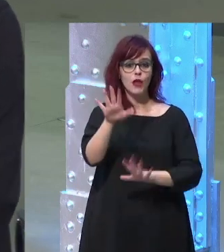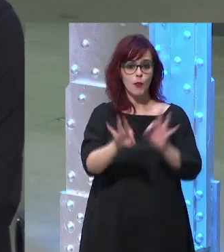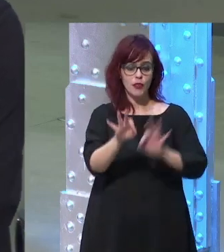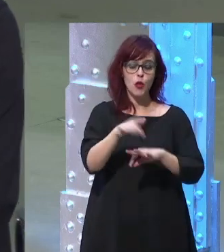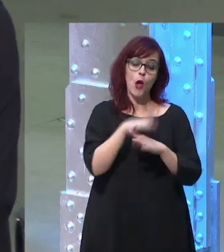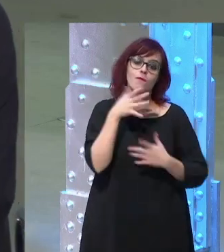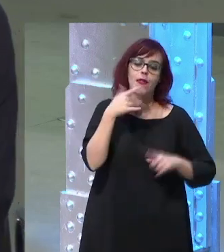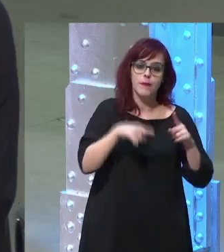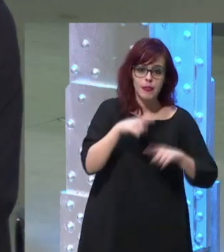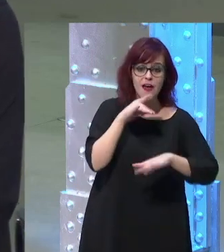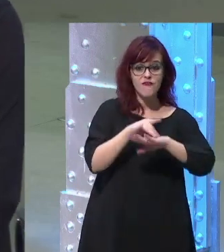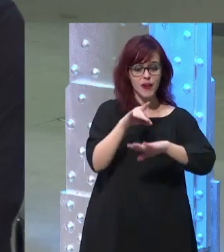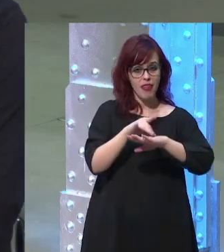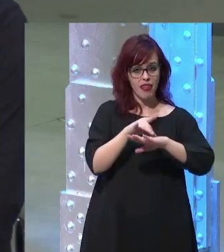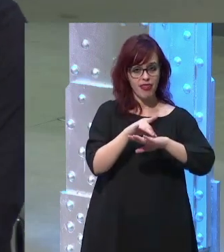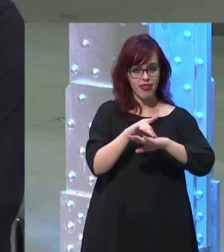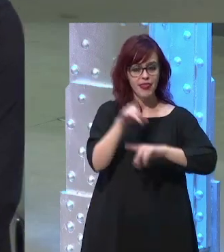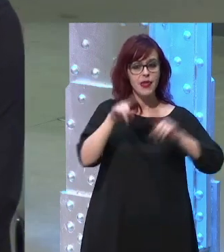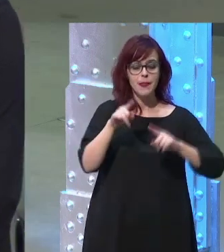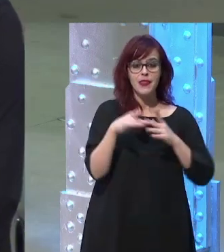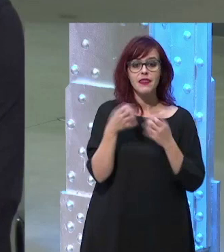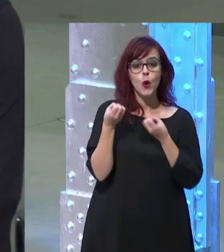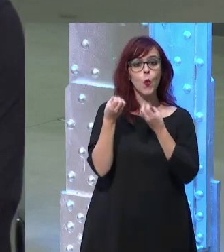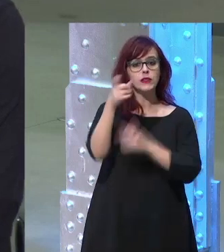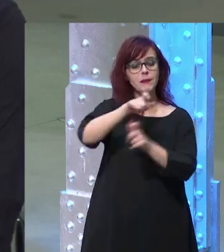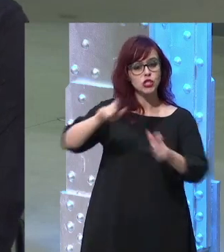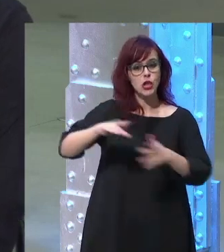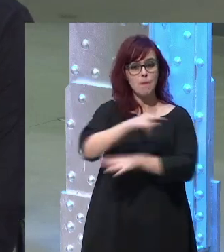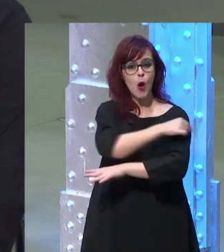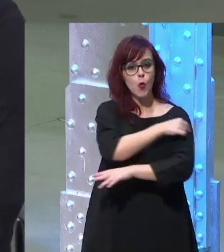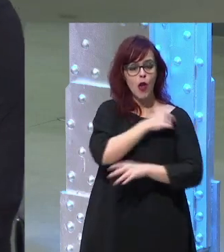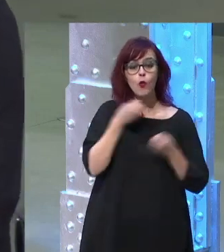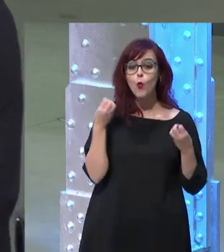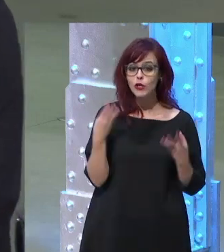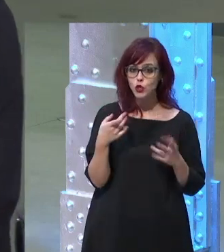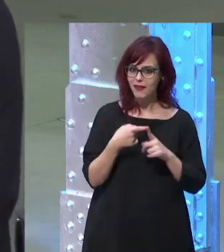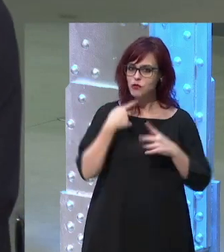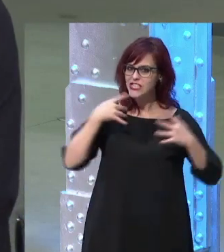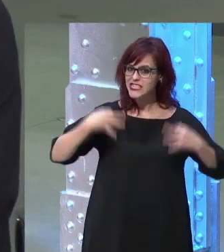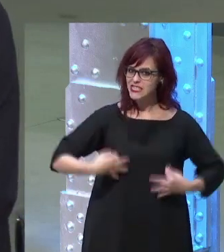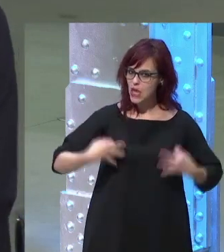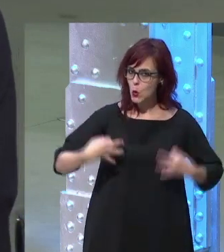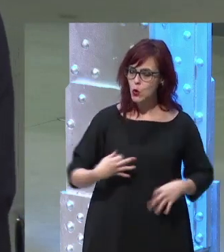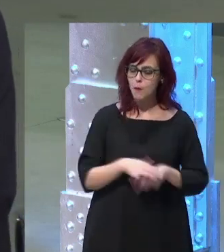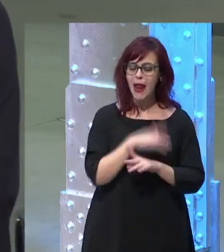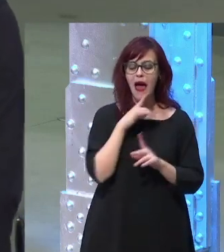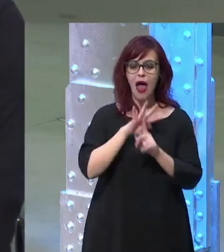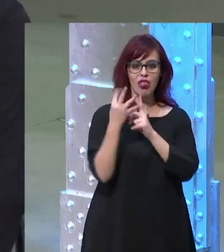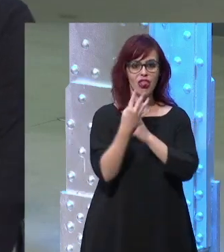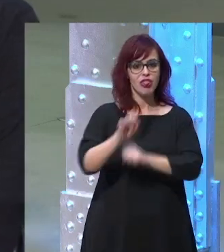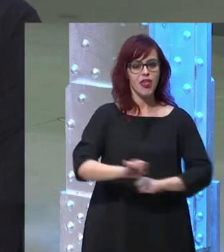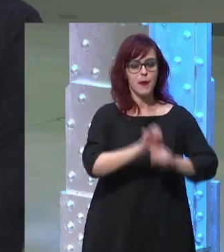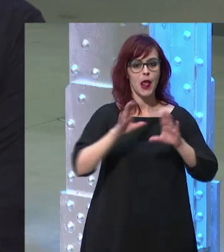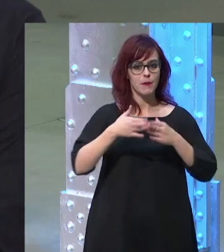porque para una enfermedad el grado de a cuánta población tenemos que vacunar para estar seguros de que conseguimos la inmunidad de grupo